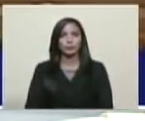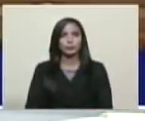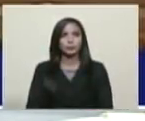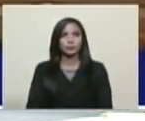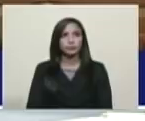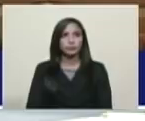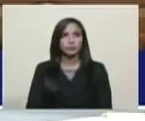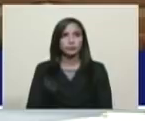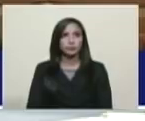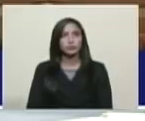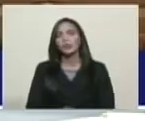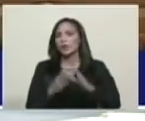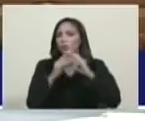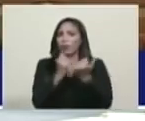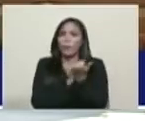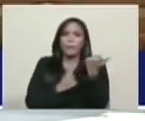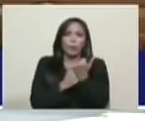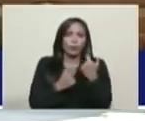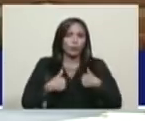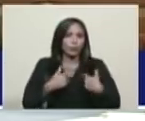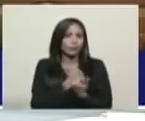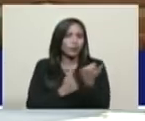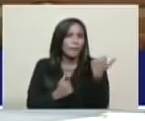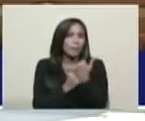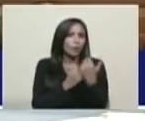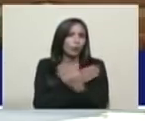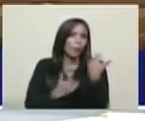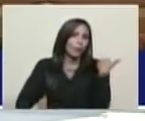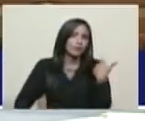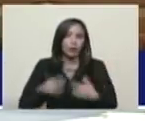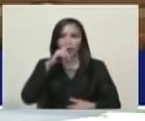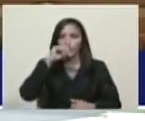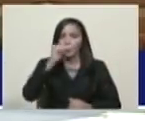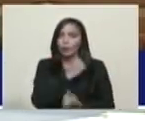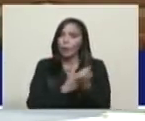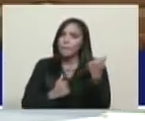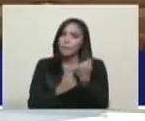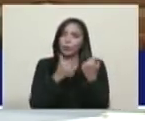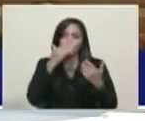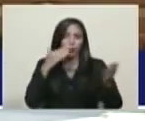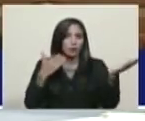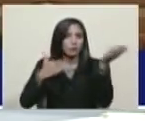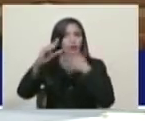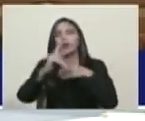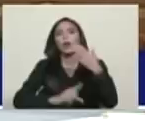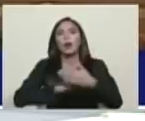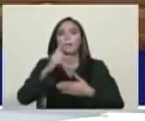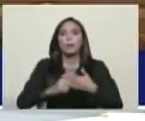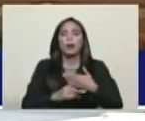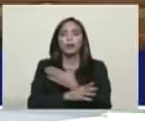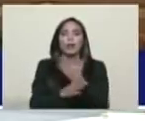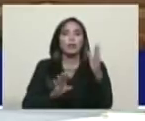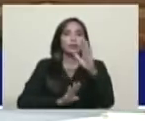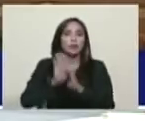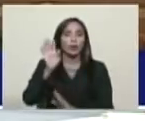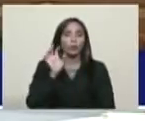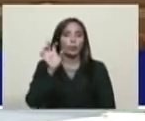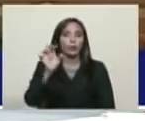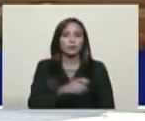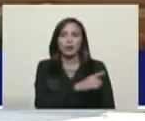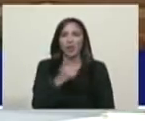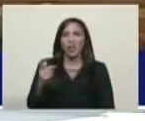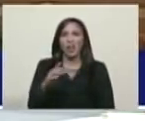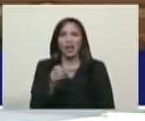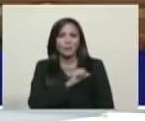Soteldo tiene todo mi apoyo como presidente de la República Bolivariana de Venezuela para seguir en el plan de la Venezuela potencia agrícola. No le coma coba a